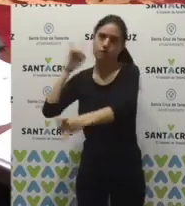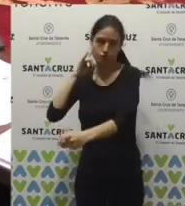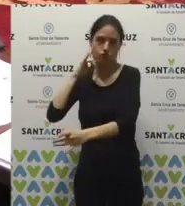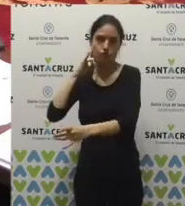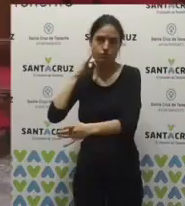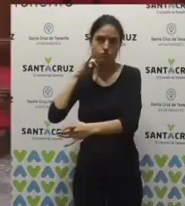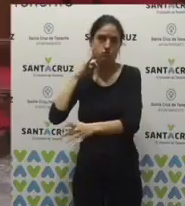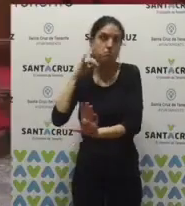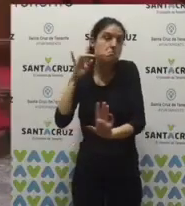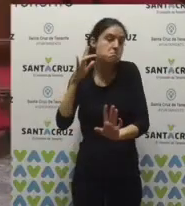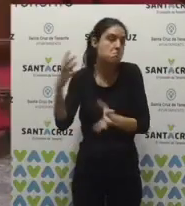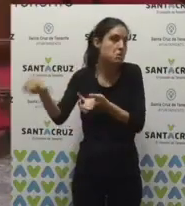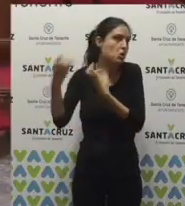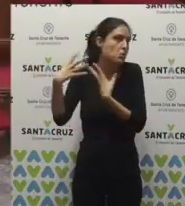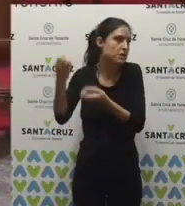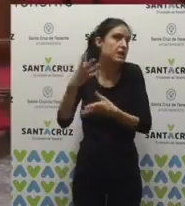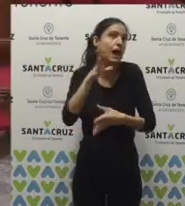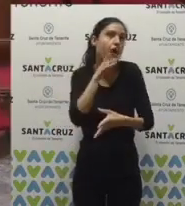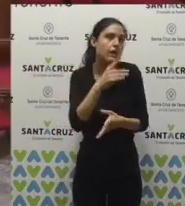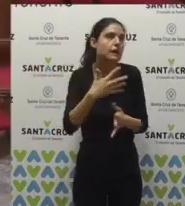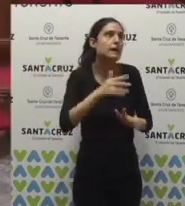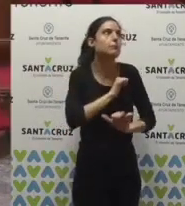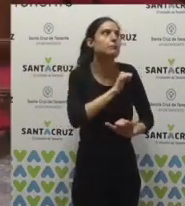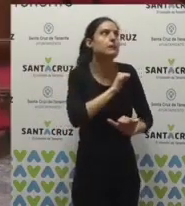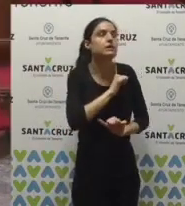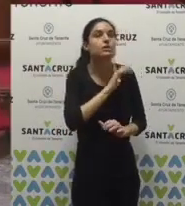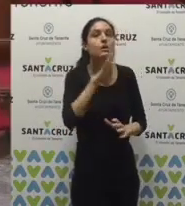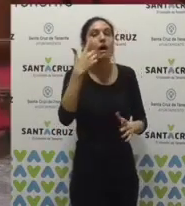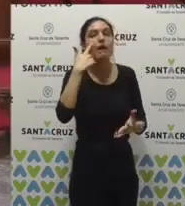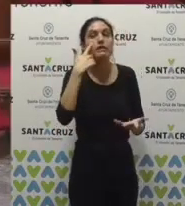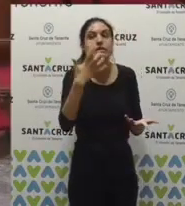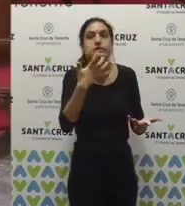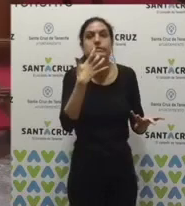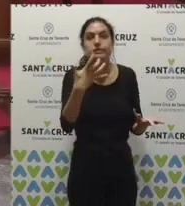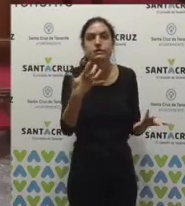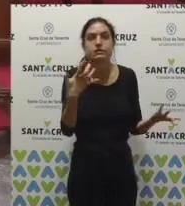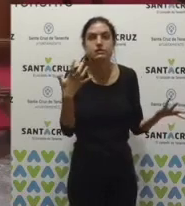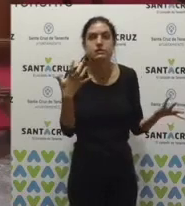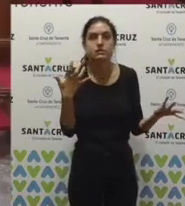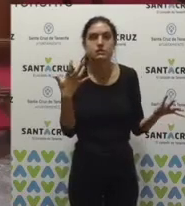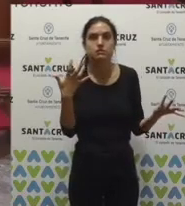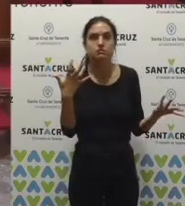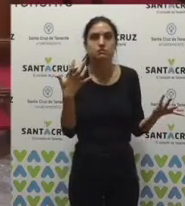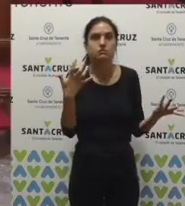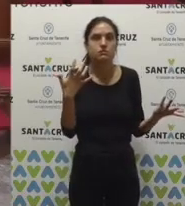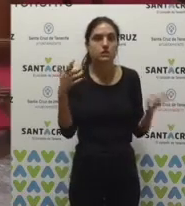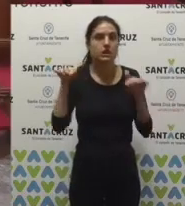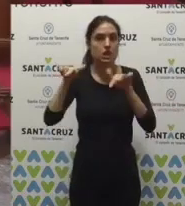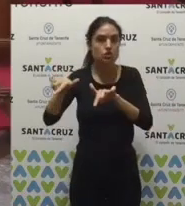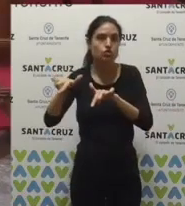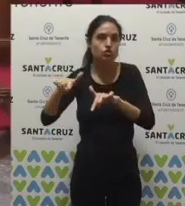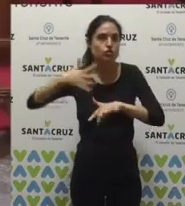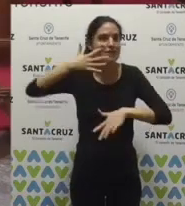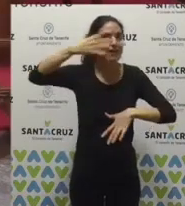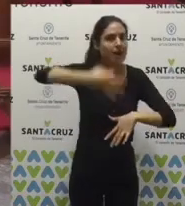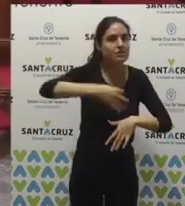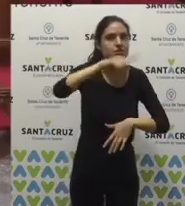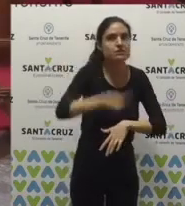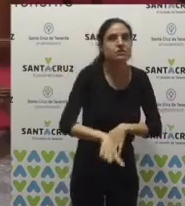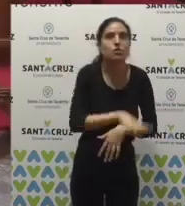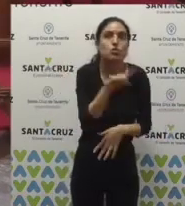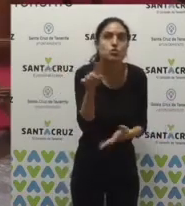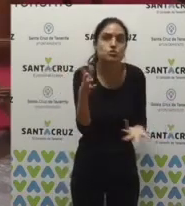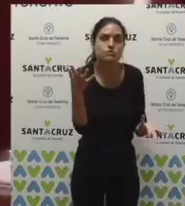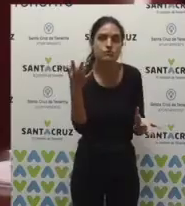por tanto estoy esperando para confirmar cuál es la versión que no estaba firmada os entendieron los clubs es